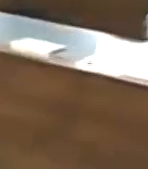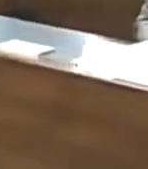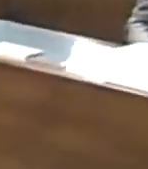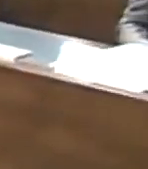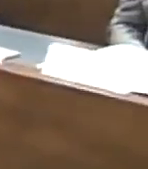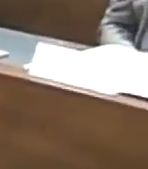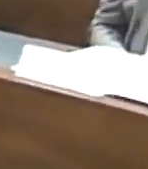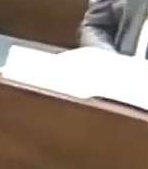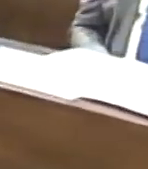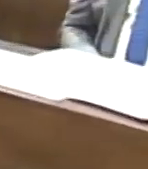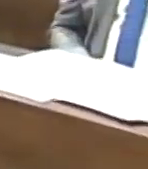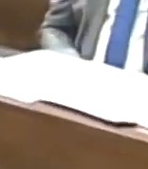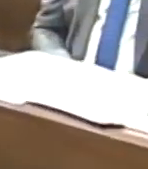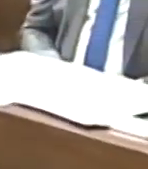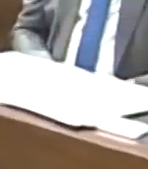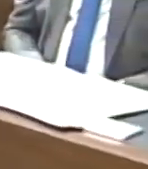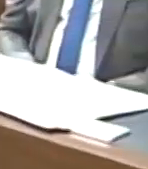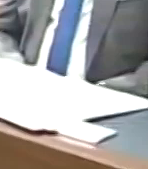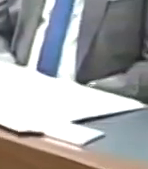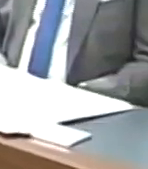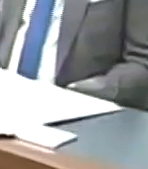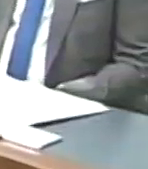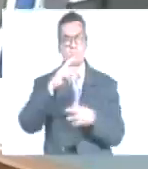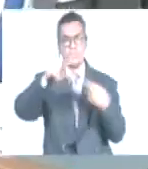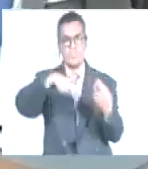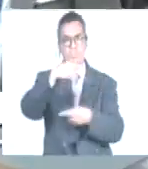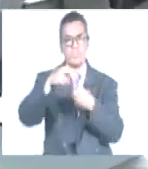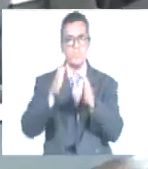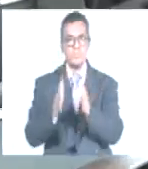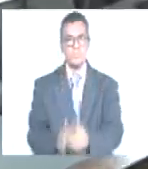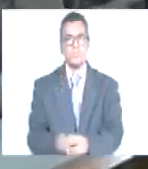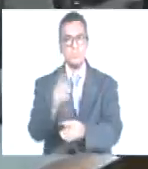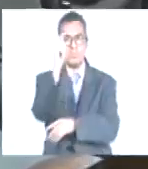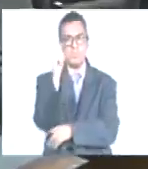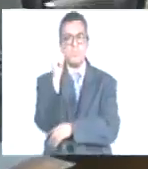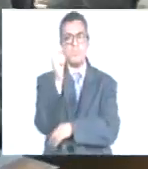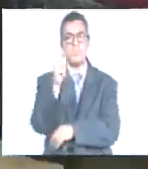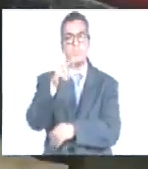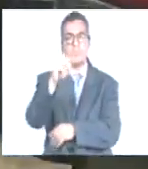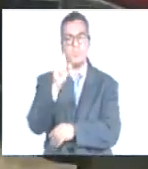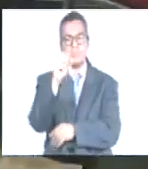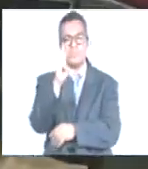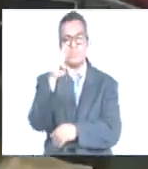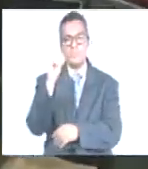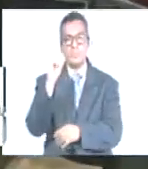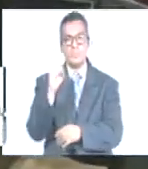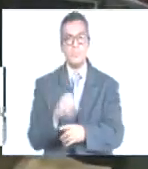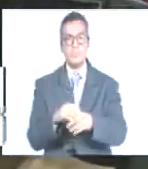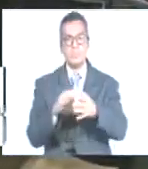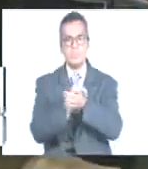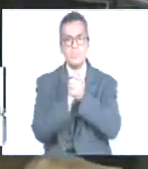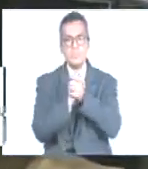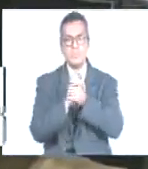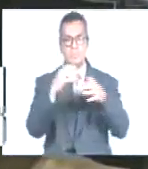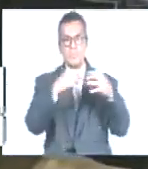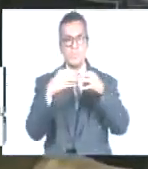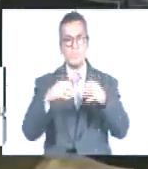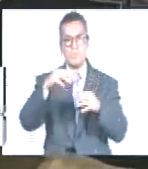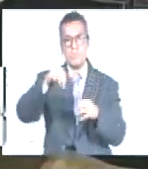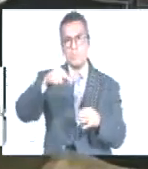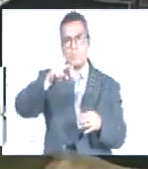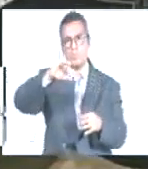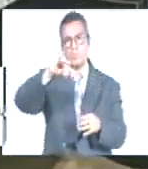el noveno aniversario de la siembra del joven revolucionario diputado Robert Serra y su compañera de lucha